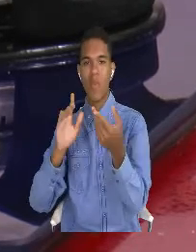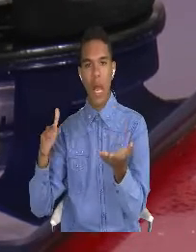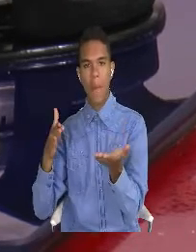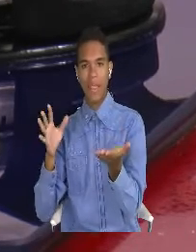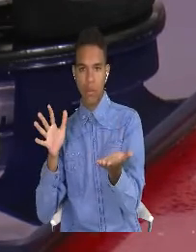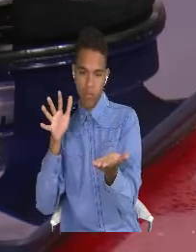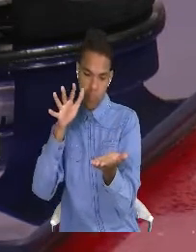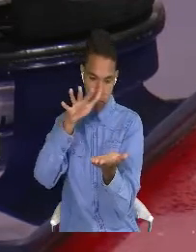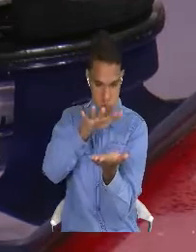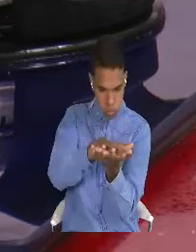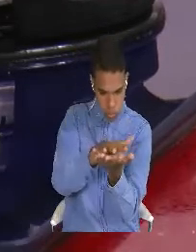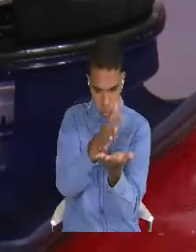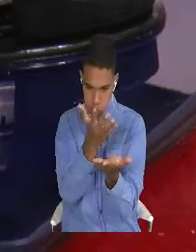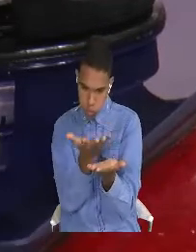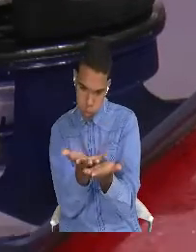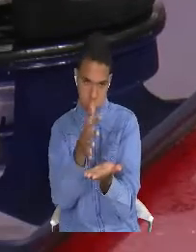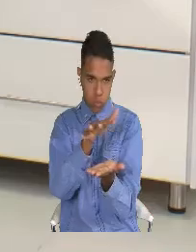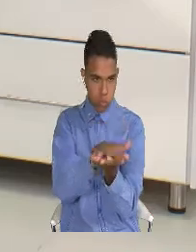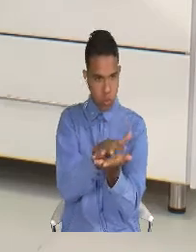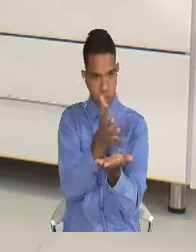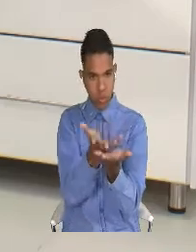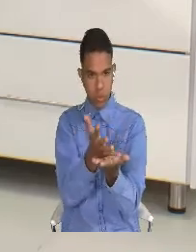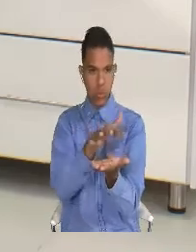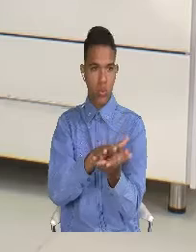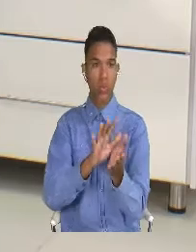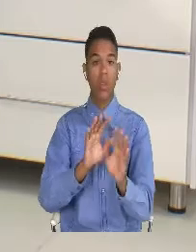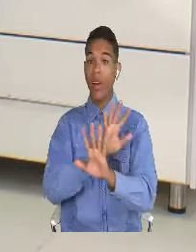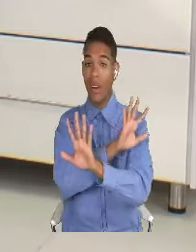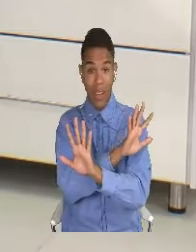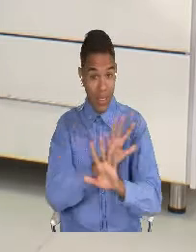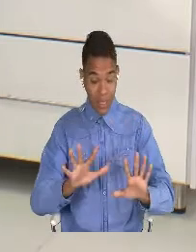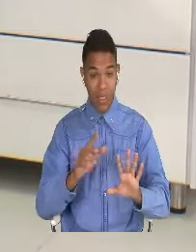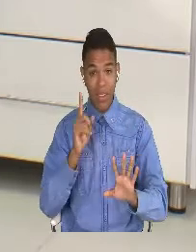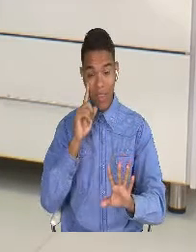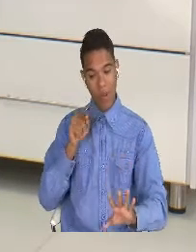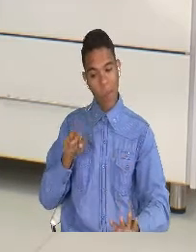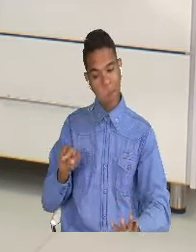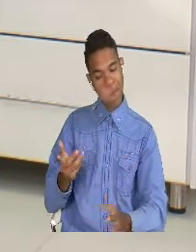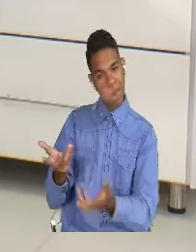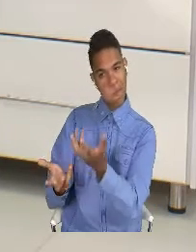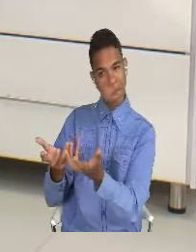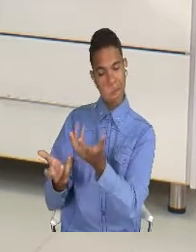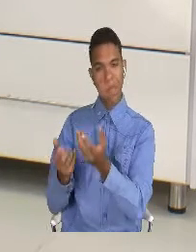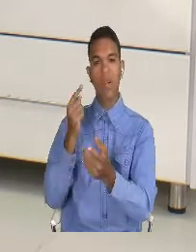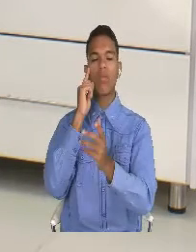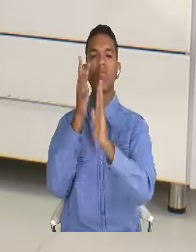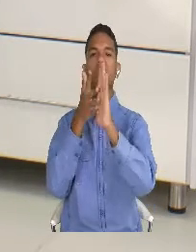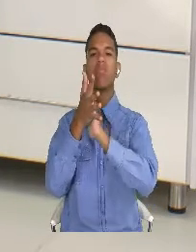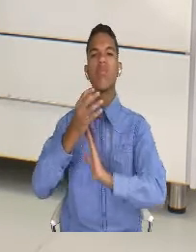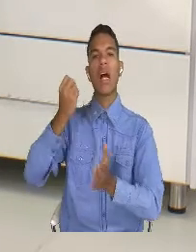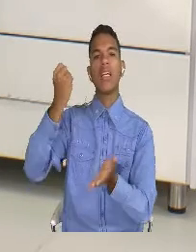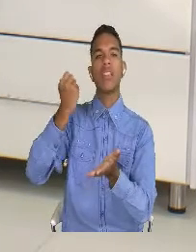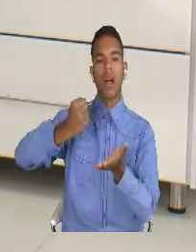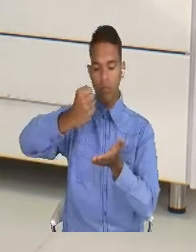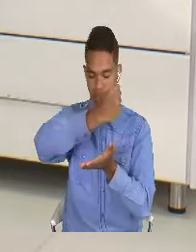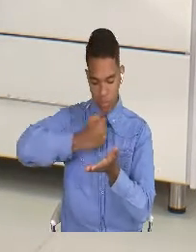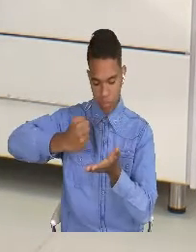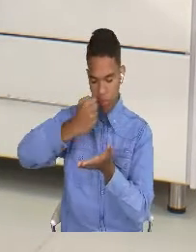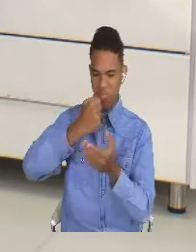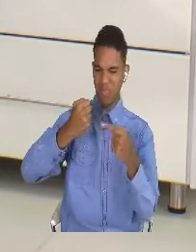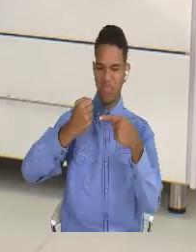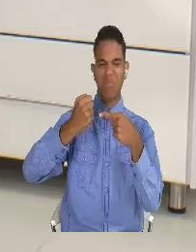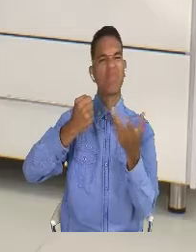este por aquí, bien. Bueno, mientras tanto que nuestro sartén se va calentando, les voy a contar sobre nuestra salsa, la que vamos a agregar. Es una salsa,